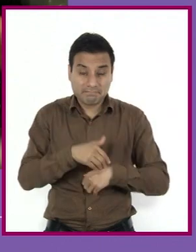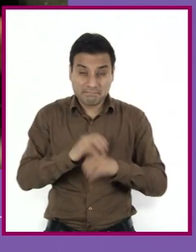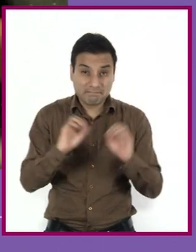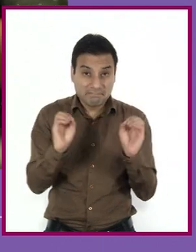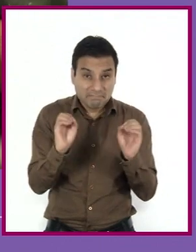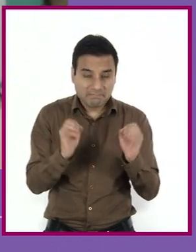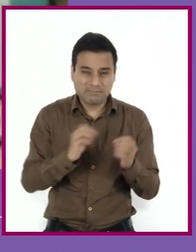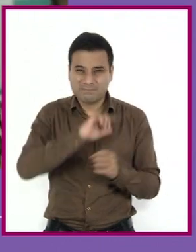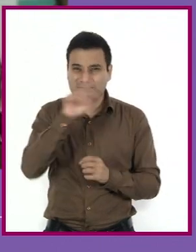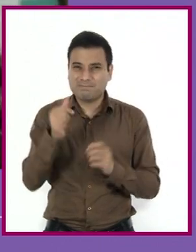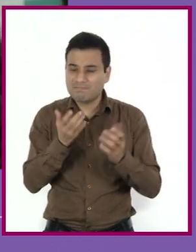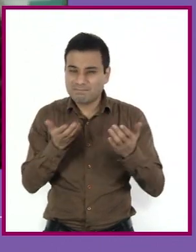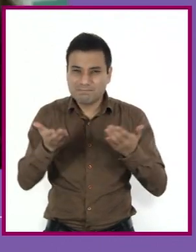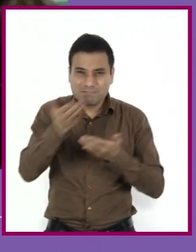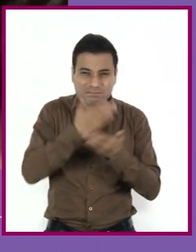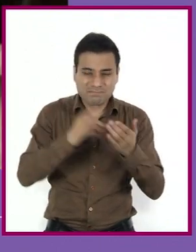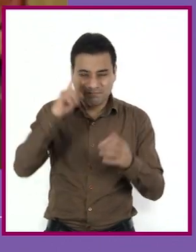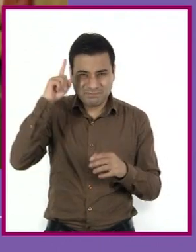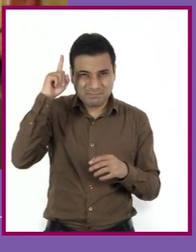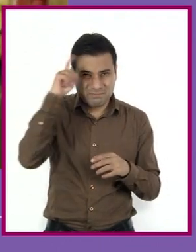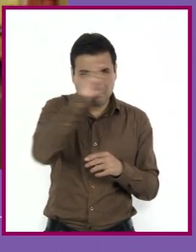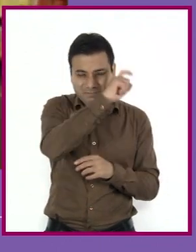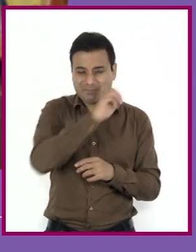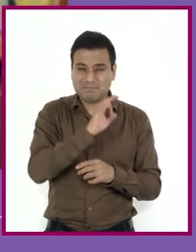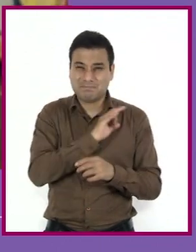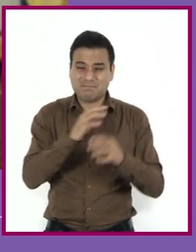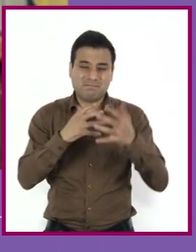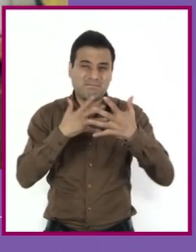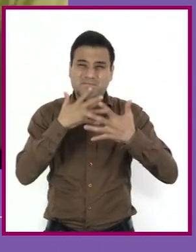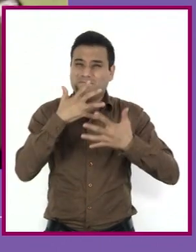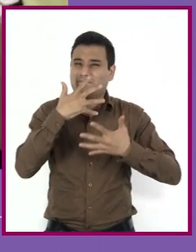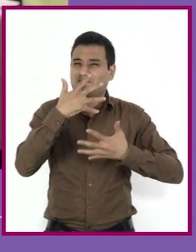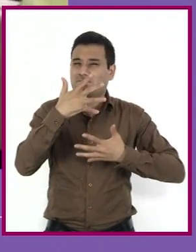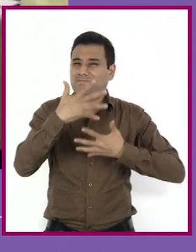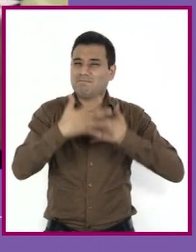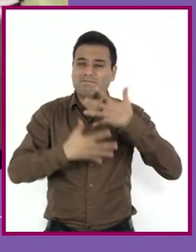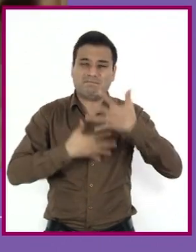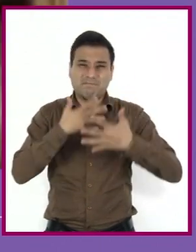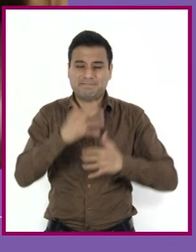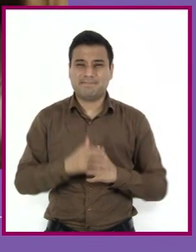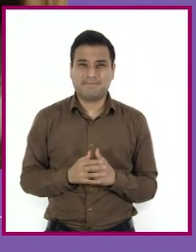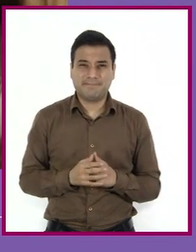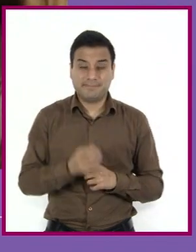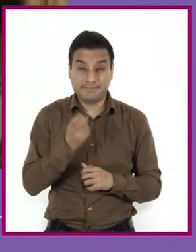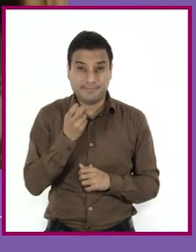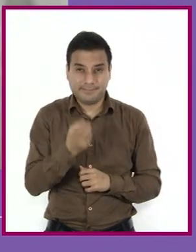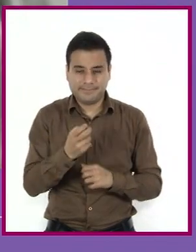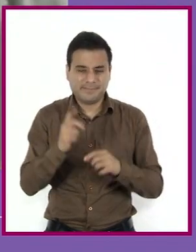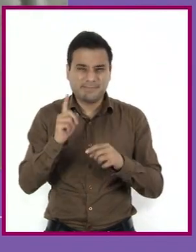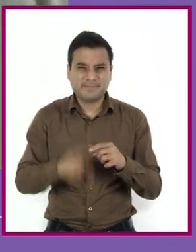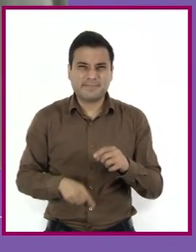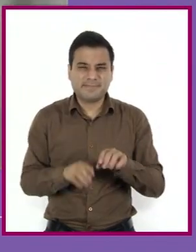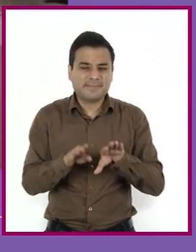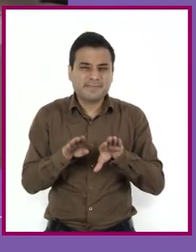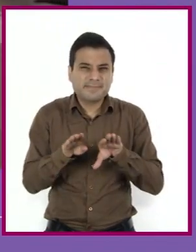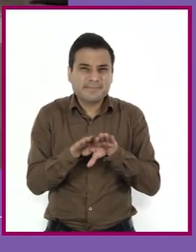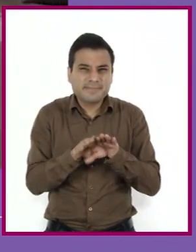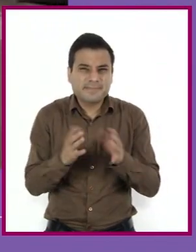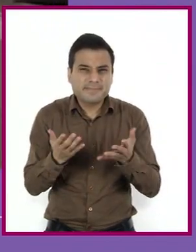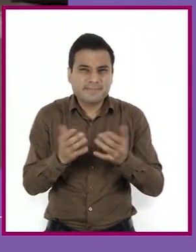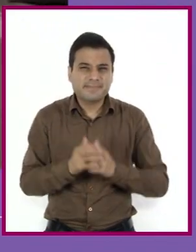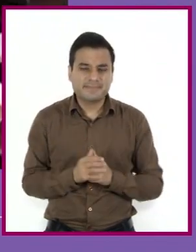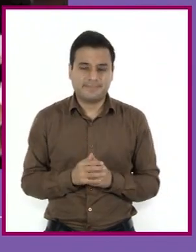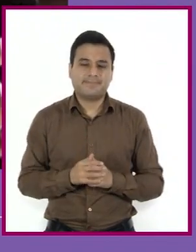muy complicada y terminaría imponiéndose la ley del más fuerte. Para que esto no ocurra, los integrantes